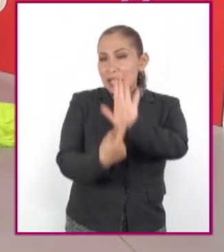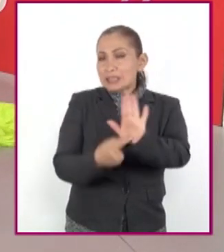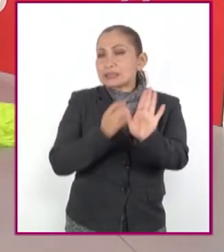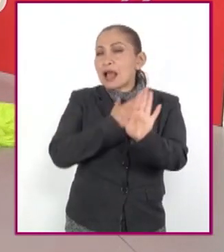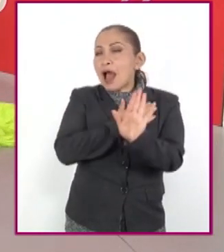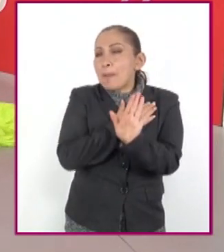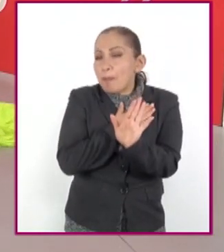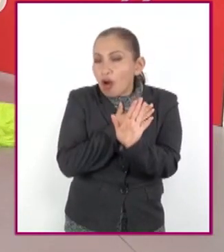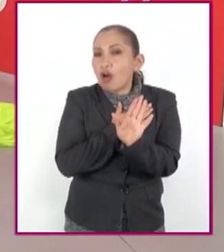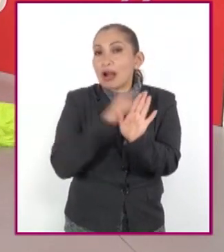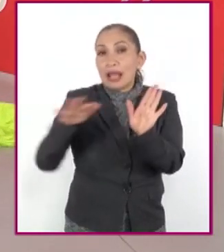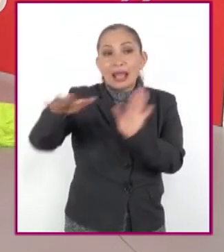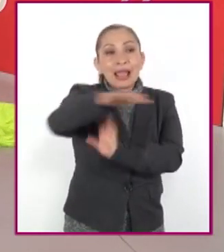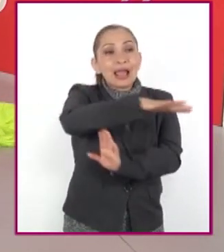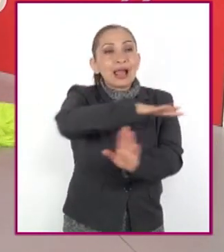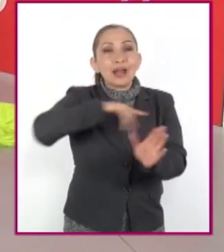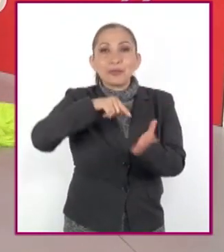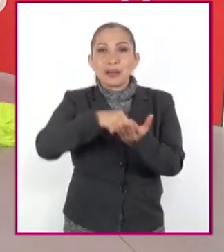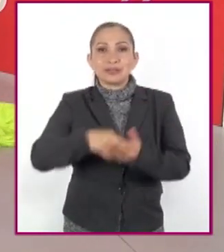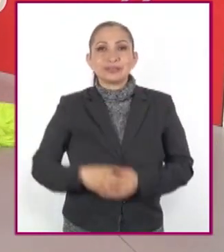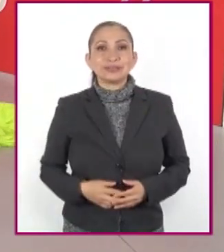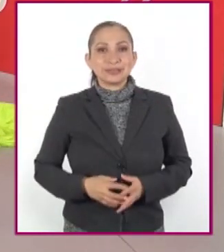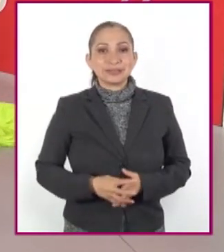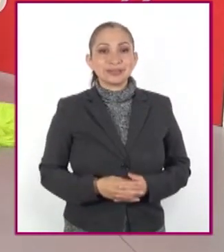del amor en el espacio.